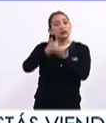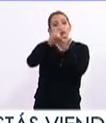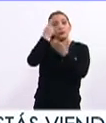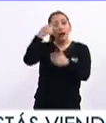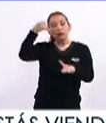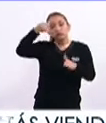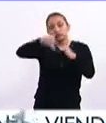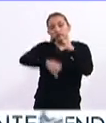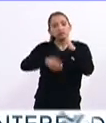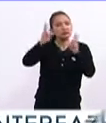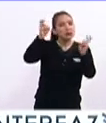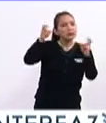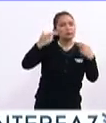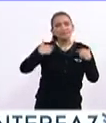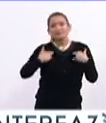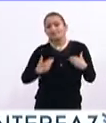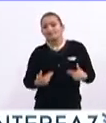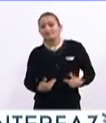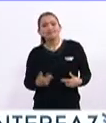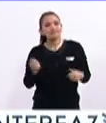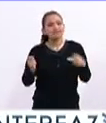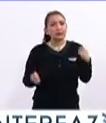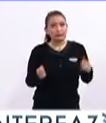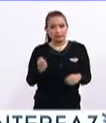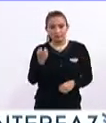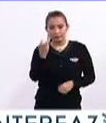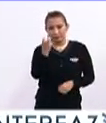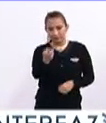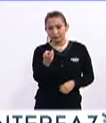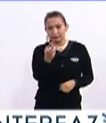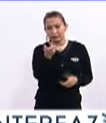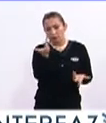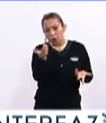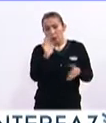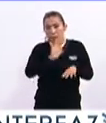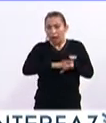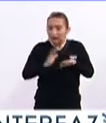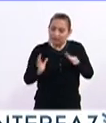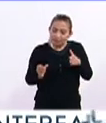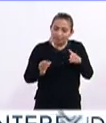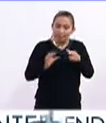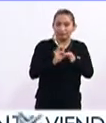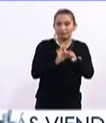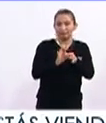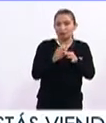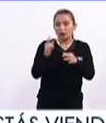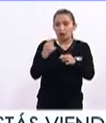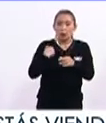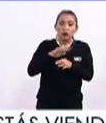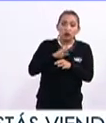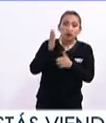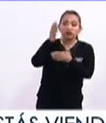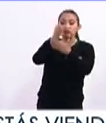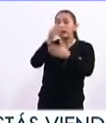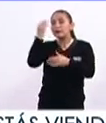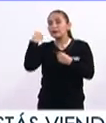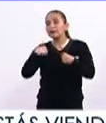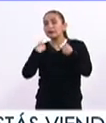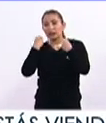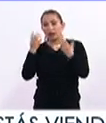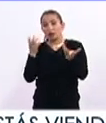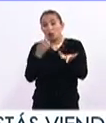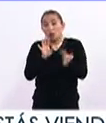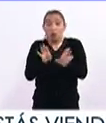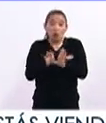en muchos aspectos del humanismo y eso precisamente nos da un plus a la hora de enfrentarnos a la vida o de ser, como ya